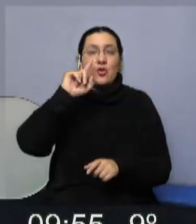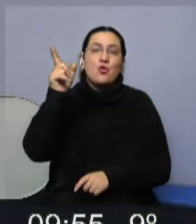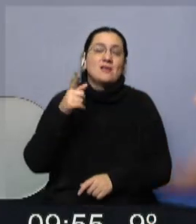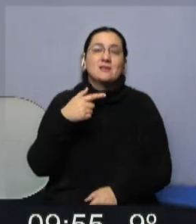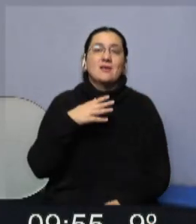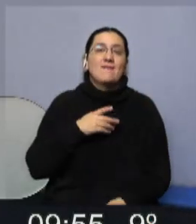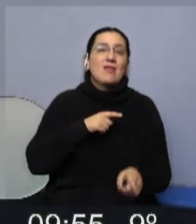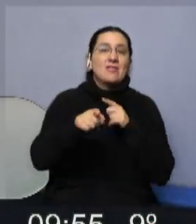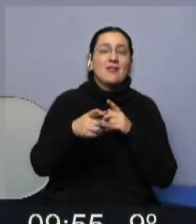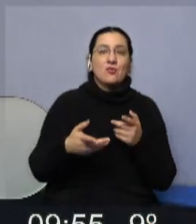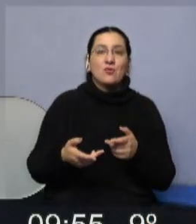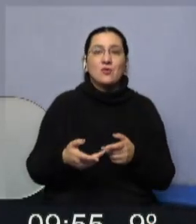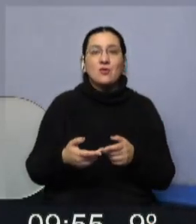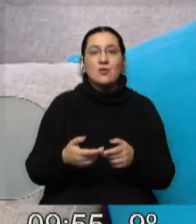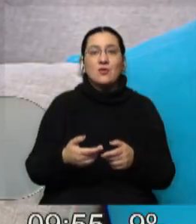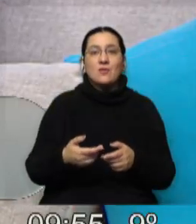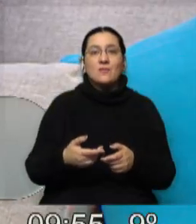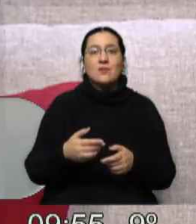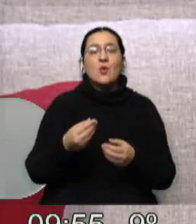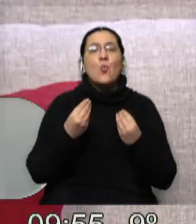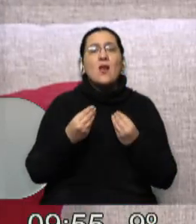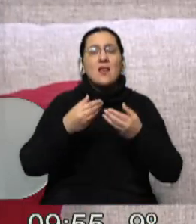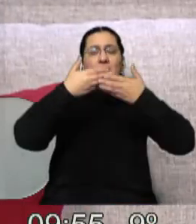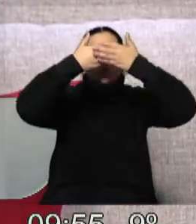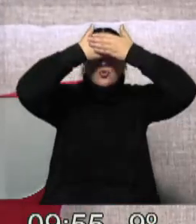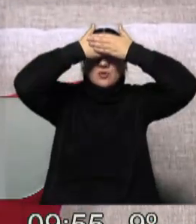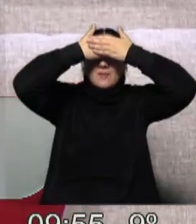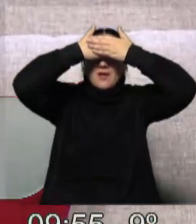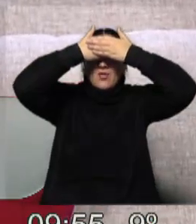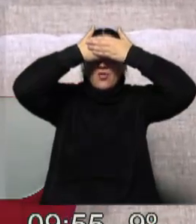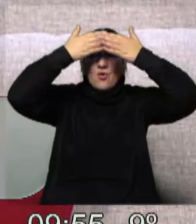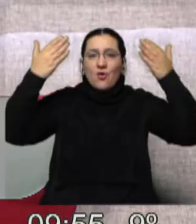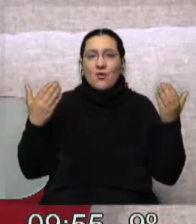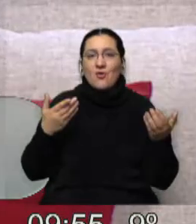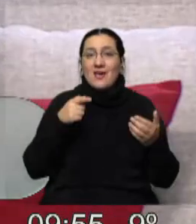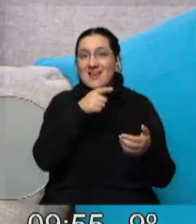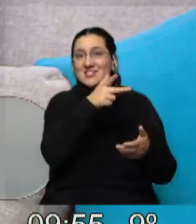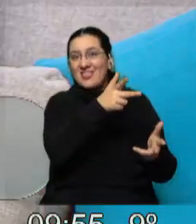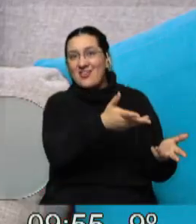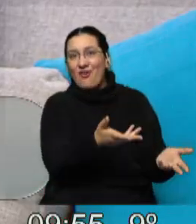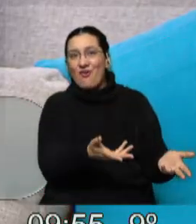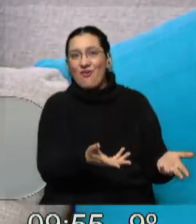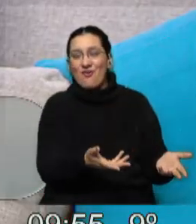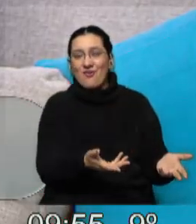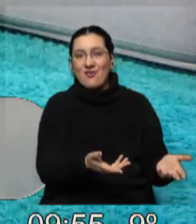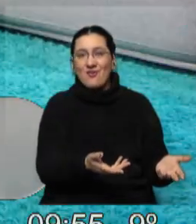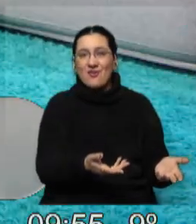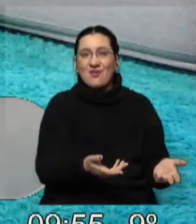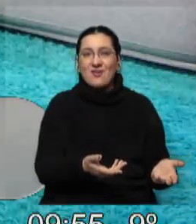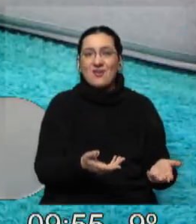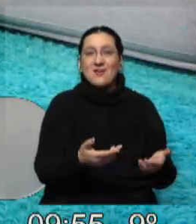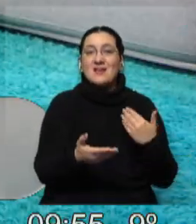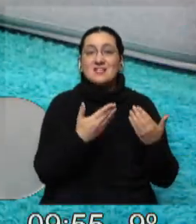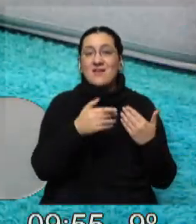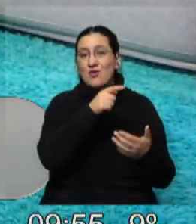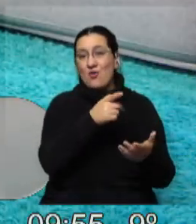a la ¿Cuándo rapidita. ¿Cuándo fue que dijimos que teníamos los ojos tapados? ¿Cuándo dijo teníamos? Ella. Dijo ella que te... Sí. Habló no, de no, no me voló